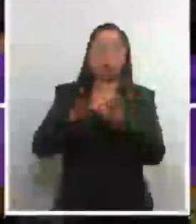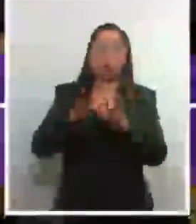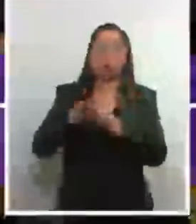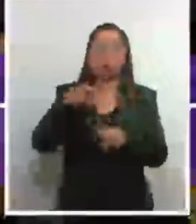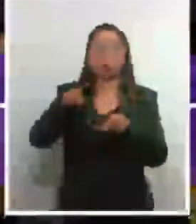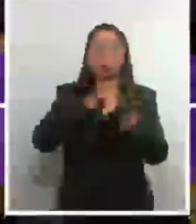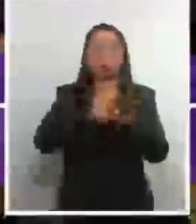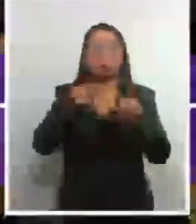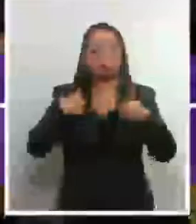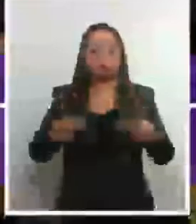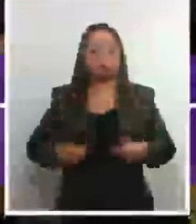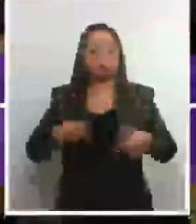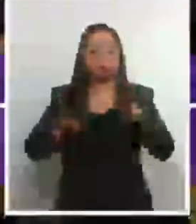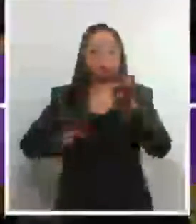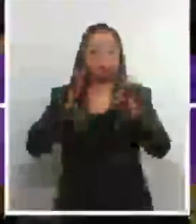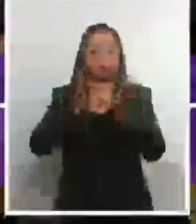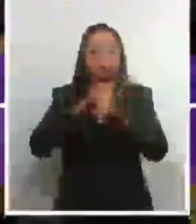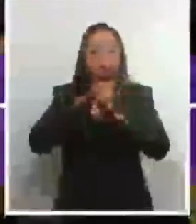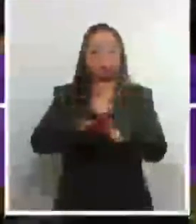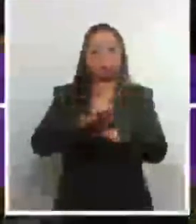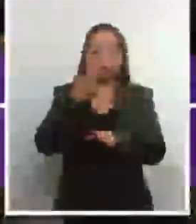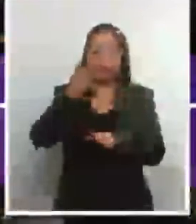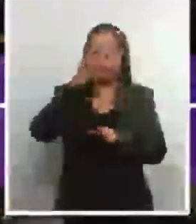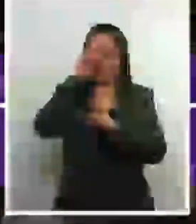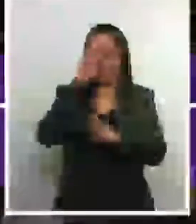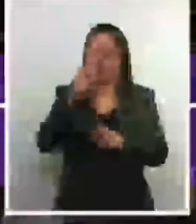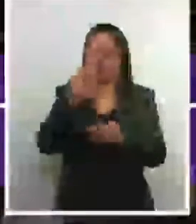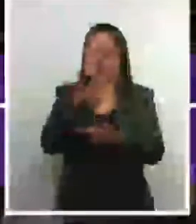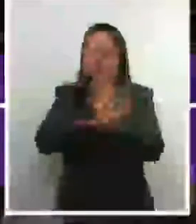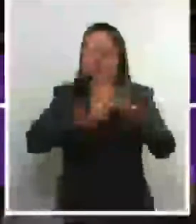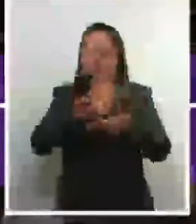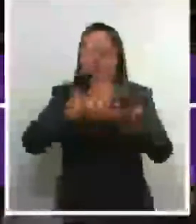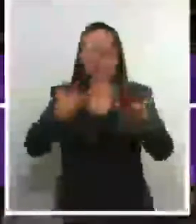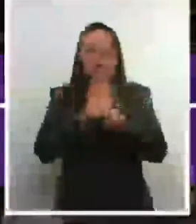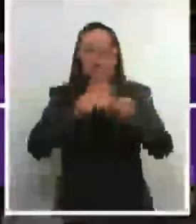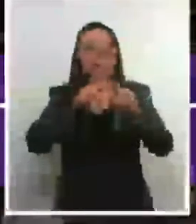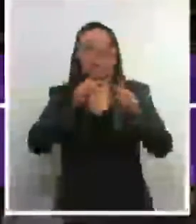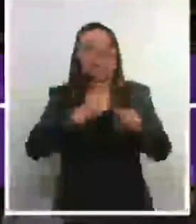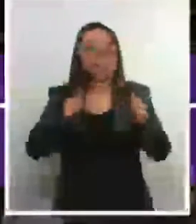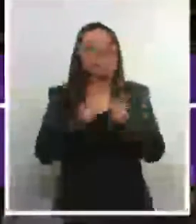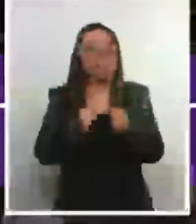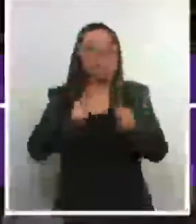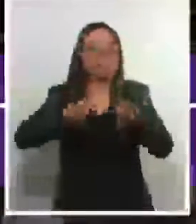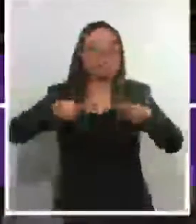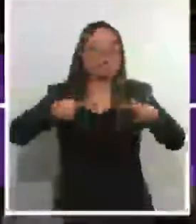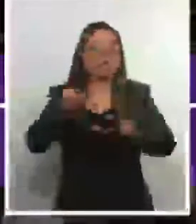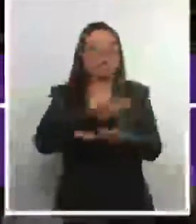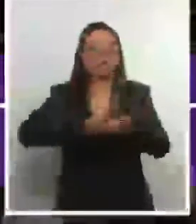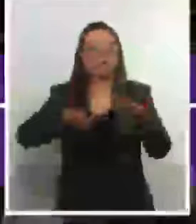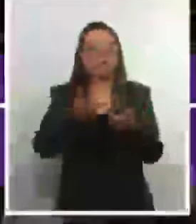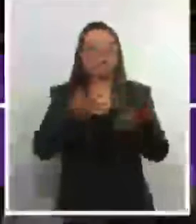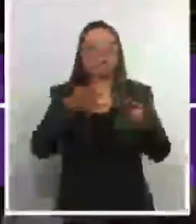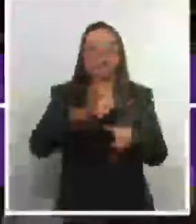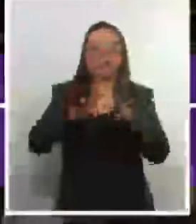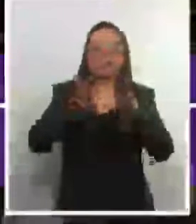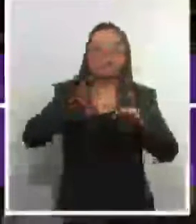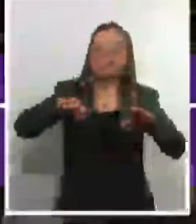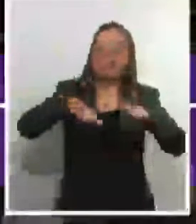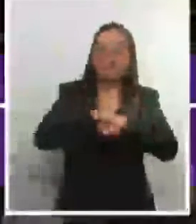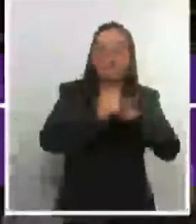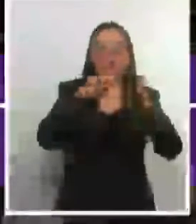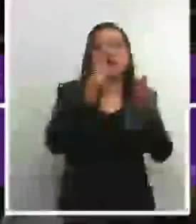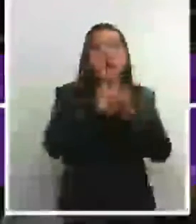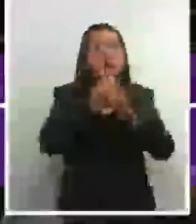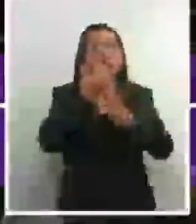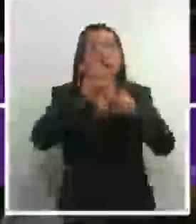de los derechos humanos y libertades, así como la convivencia pacífica entre todas las personas. La selección, ingreso,